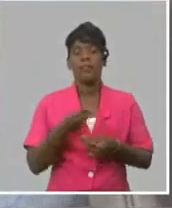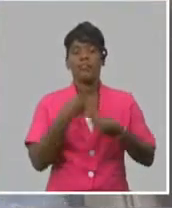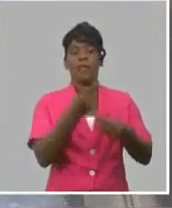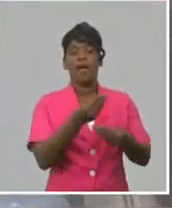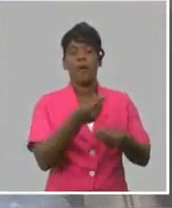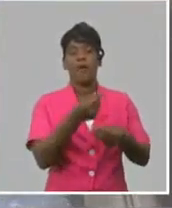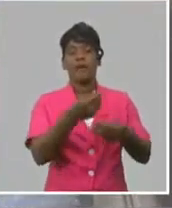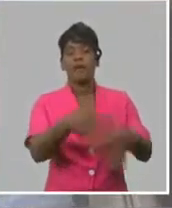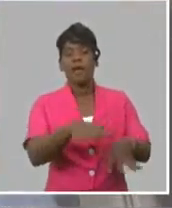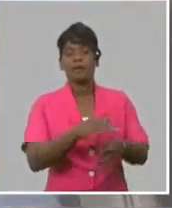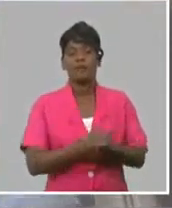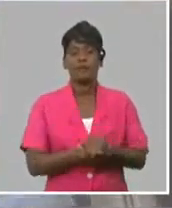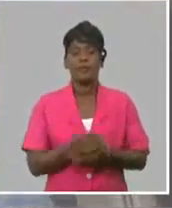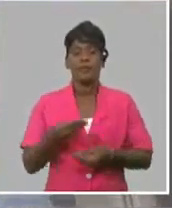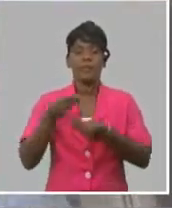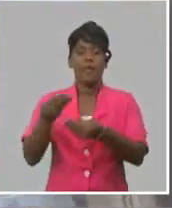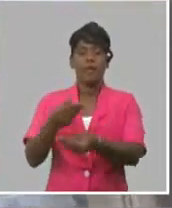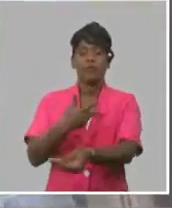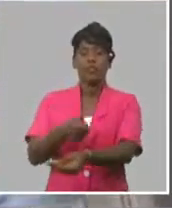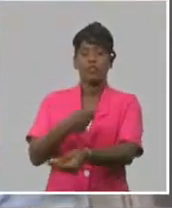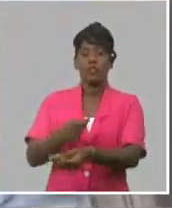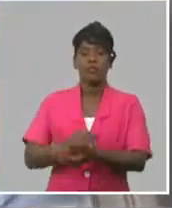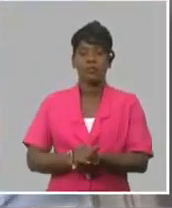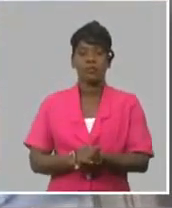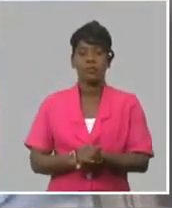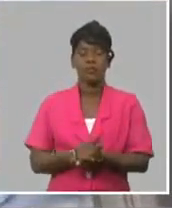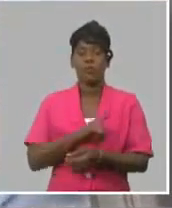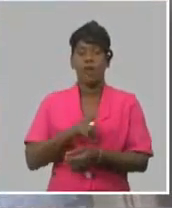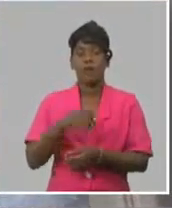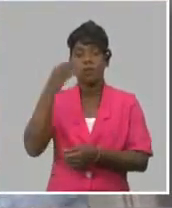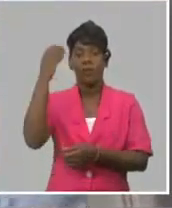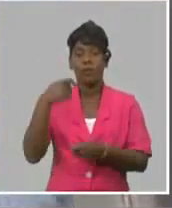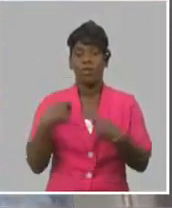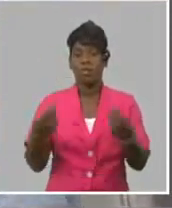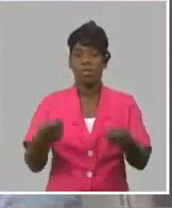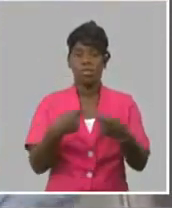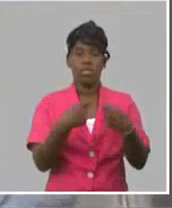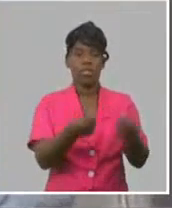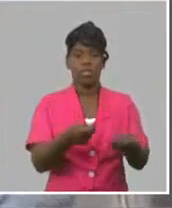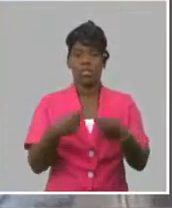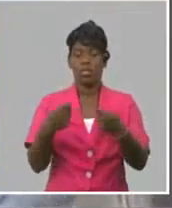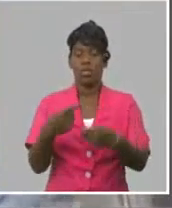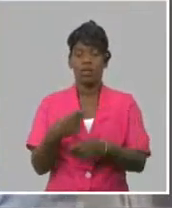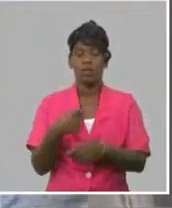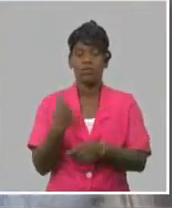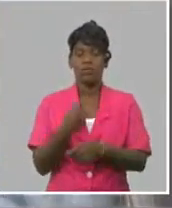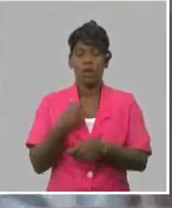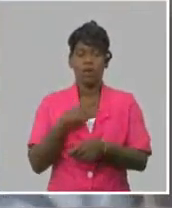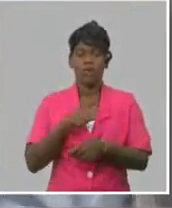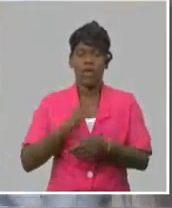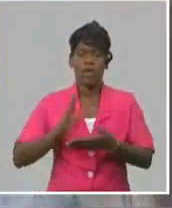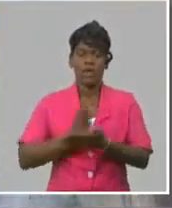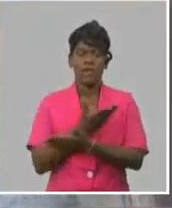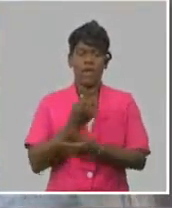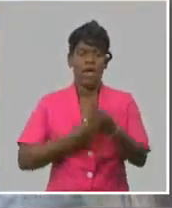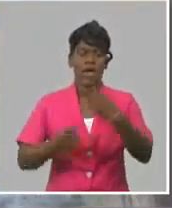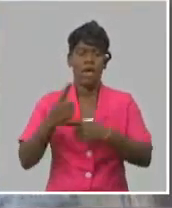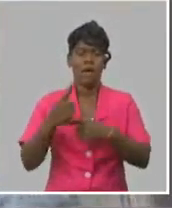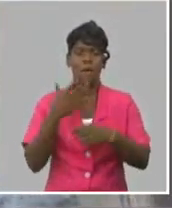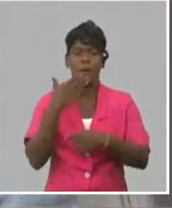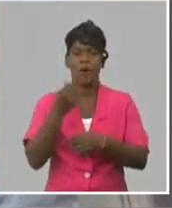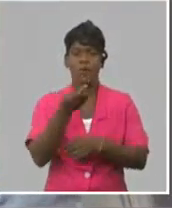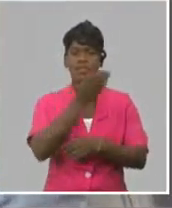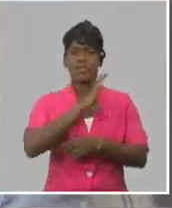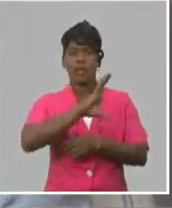el salario sea la principal fuente de ingreso y retribución de las personas lo vamos agradecer todo el cloro y va a incentivar la